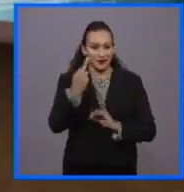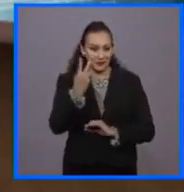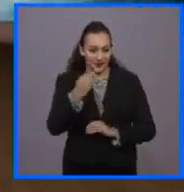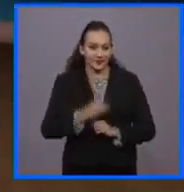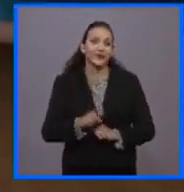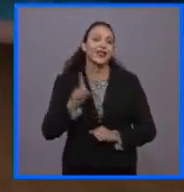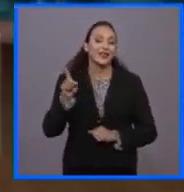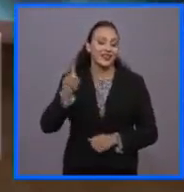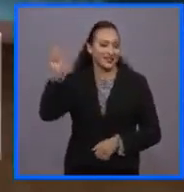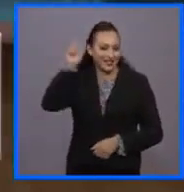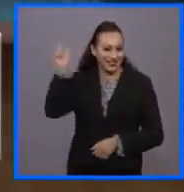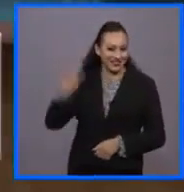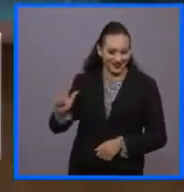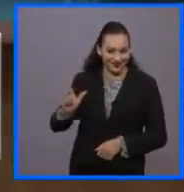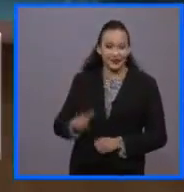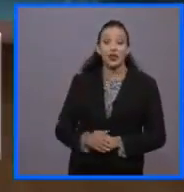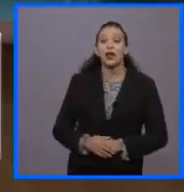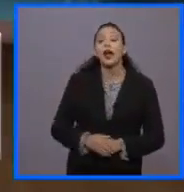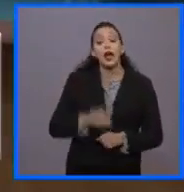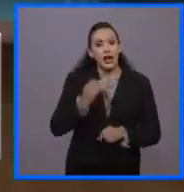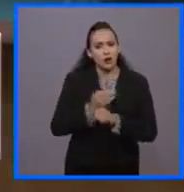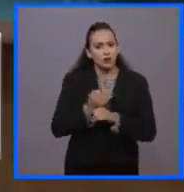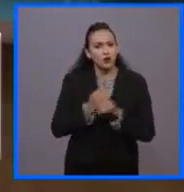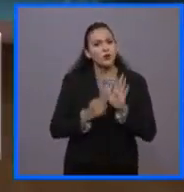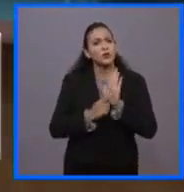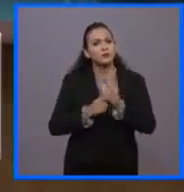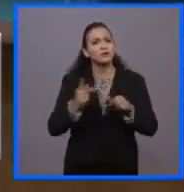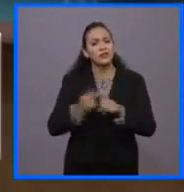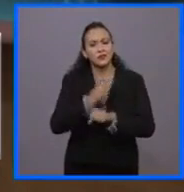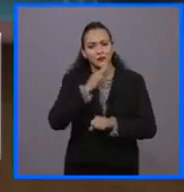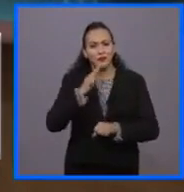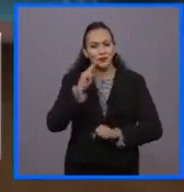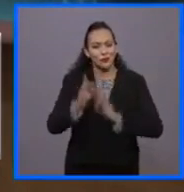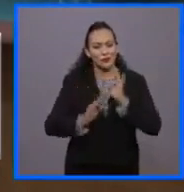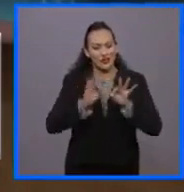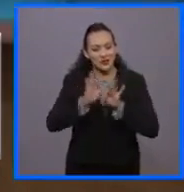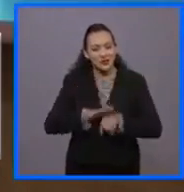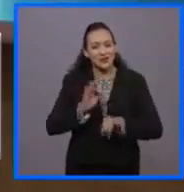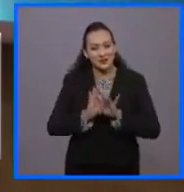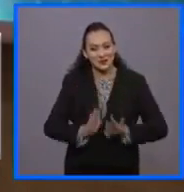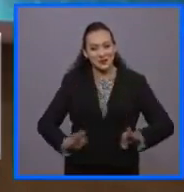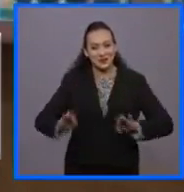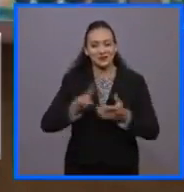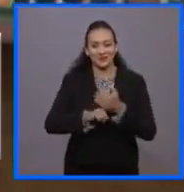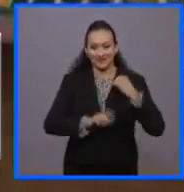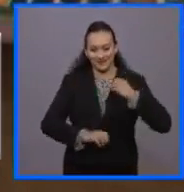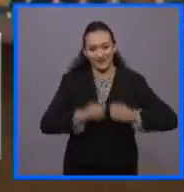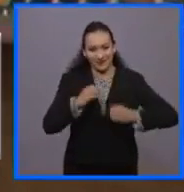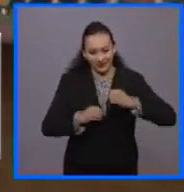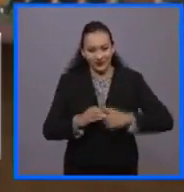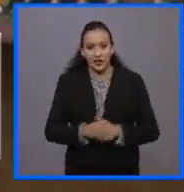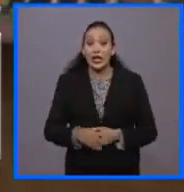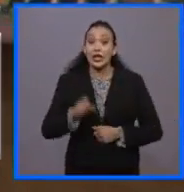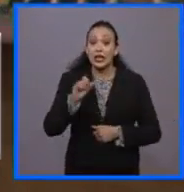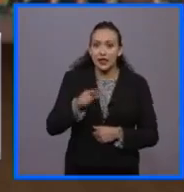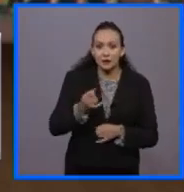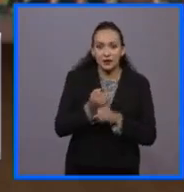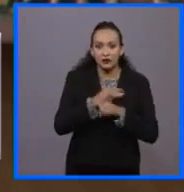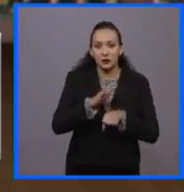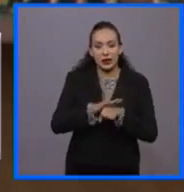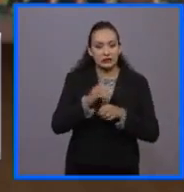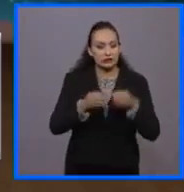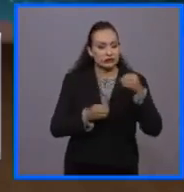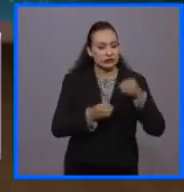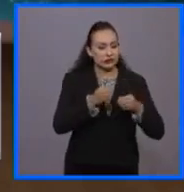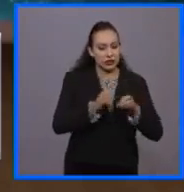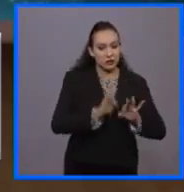Soy Lorena Sánchez Cabrera y tendré el gusto de presentarle las noticias más recientes del Poder Judicial de la Federación, así como la información jurídica